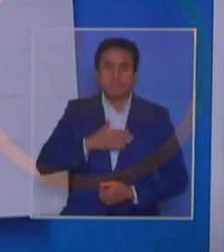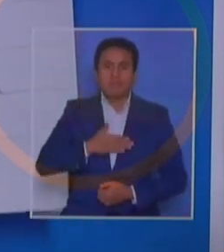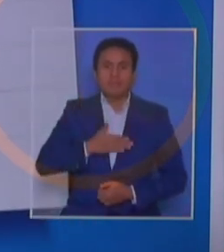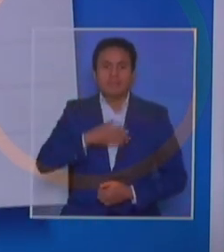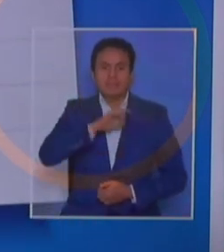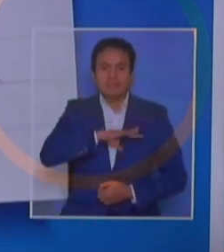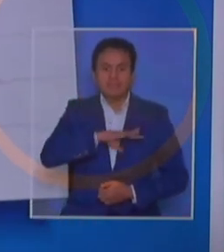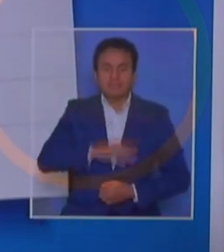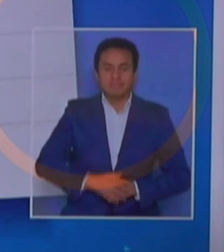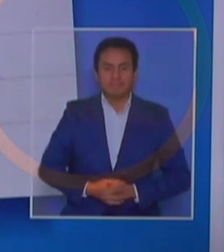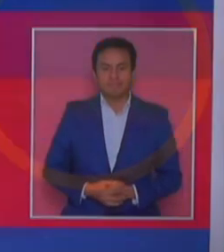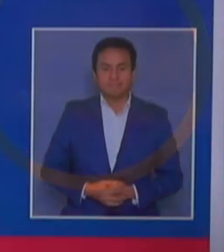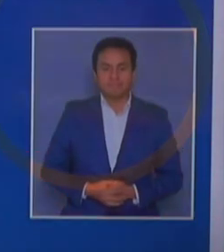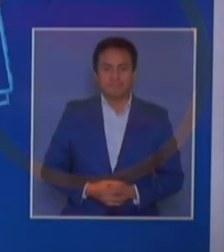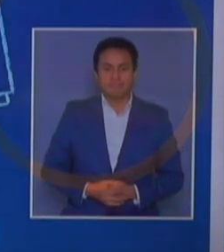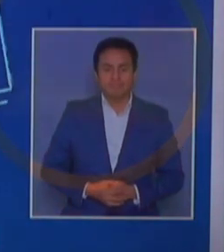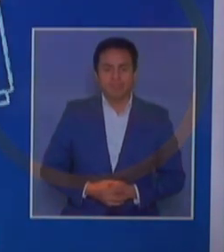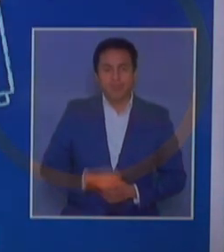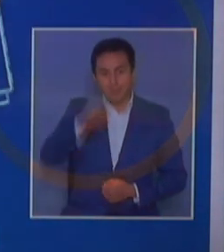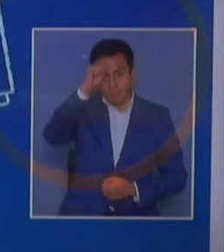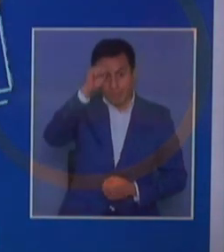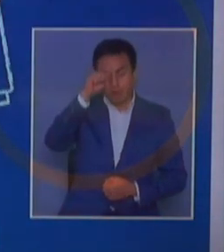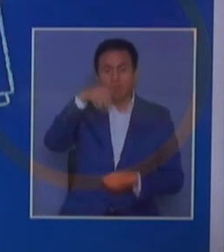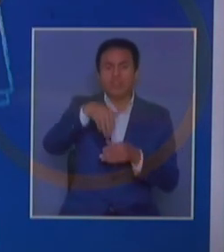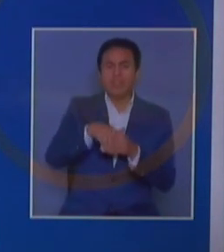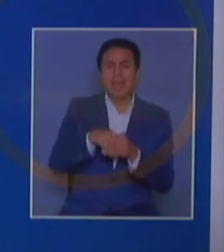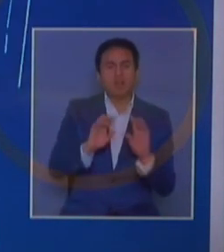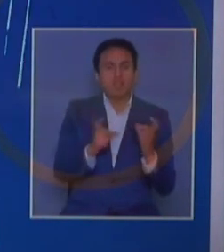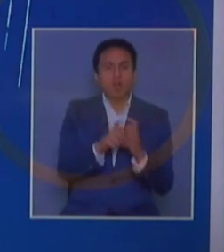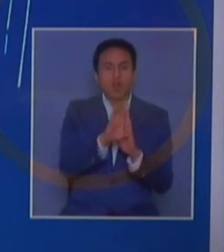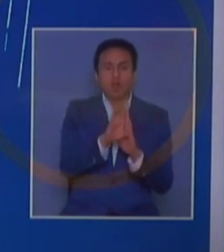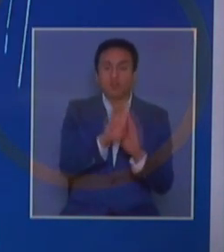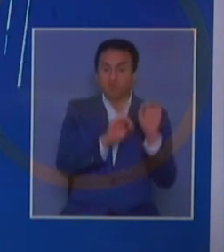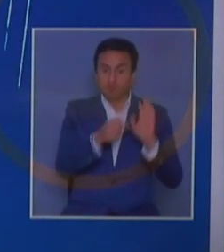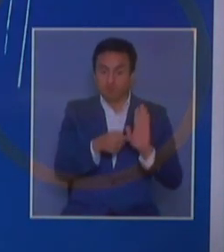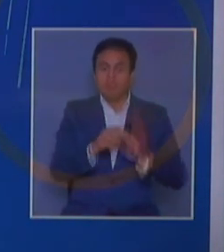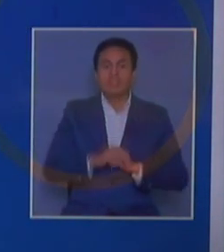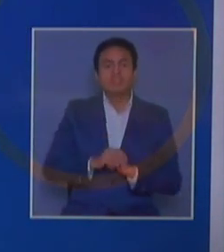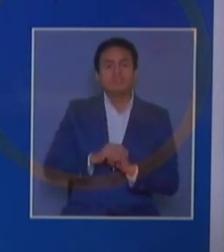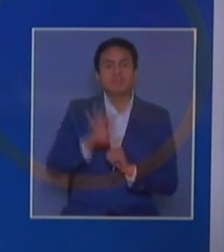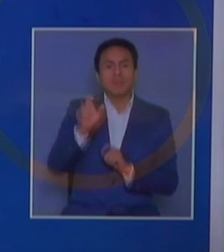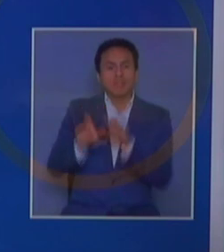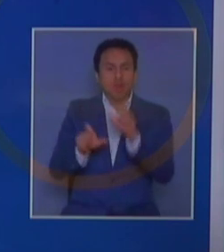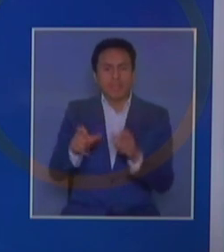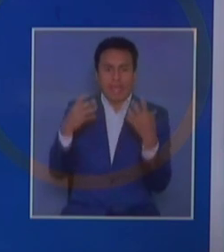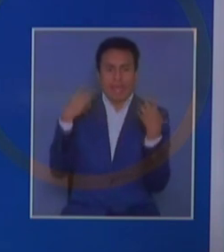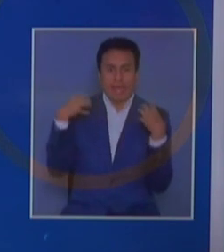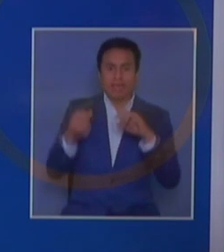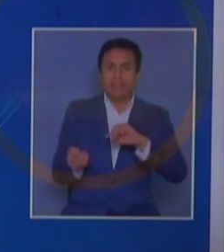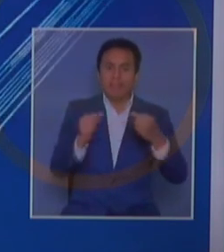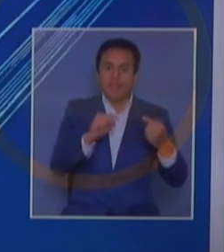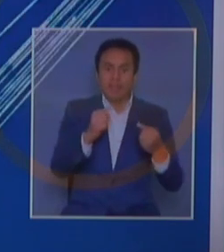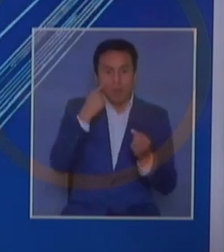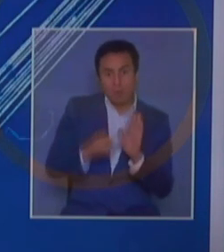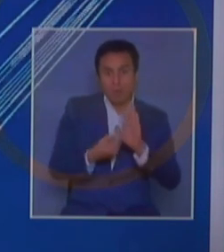estos recién venidos al gobierno a a que fueron invitados para la segunda vuelta dijeron No nosotros no vamos con la izquierda y